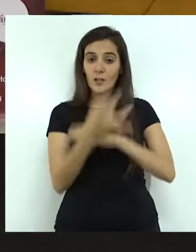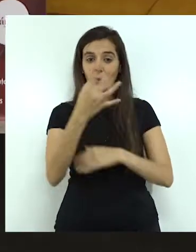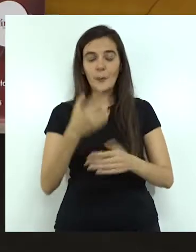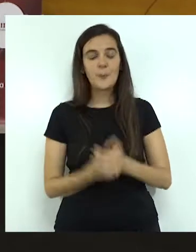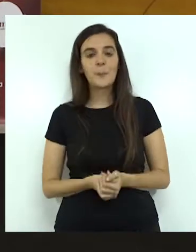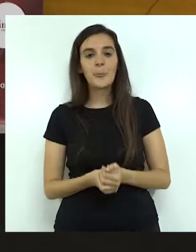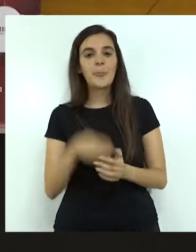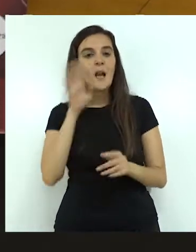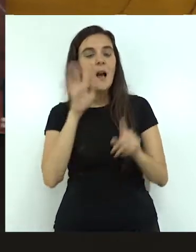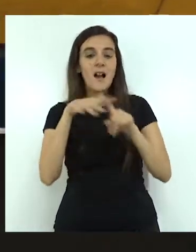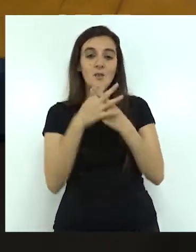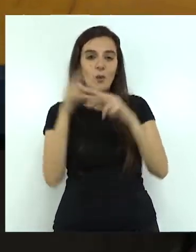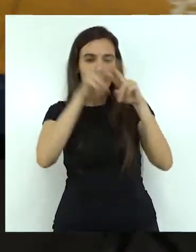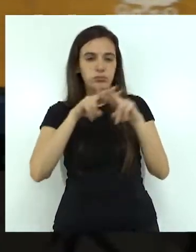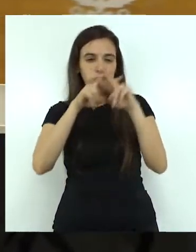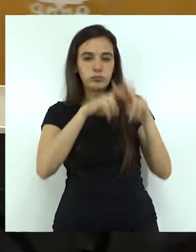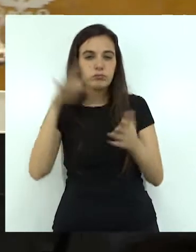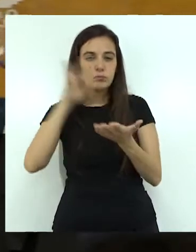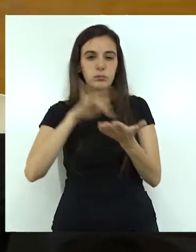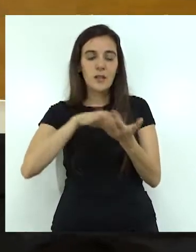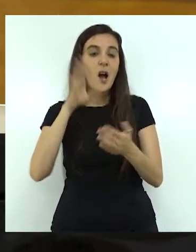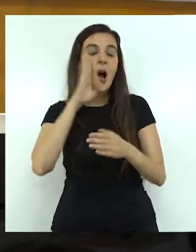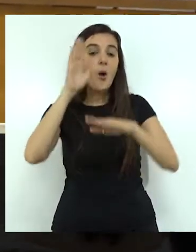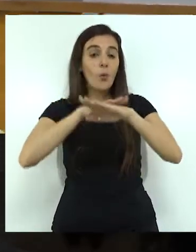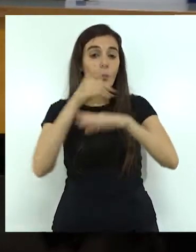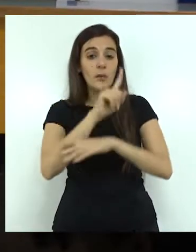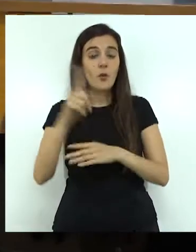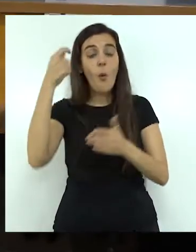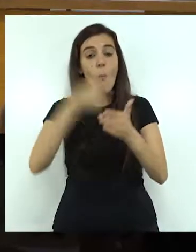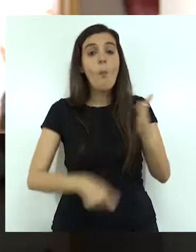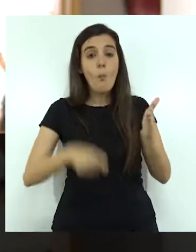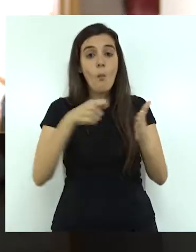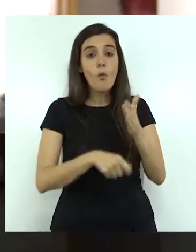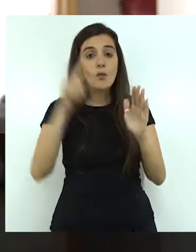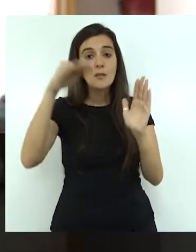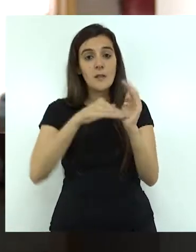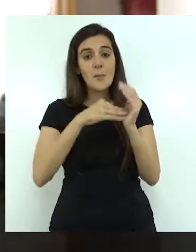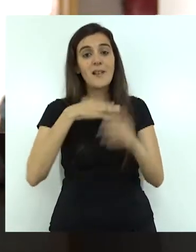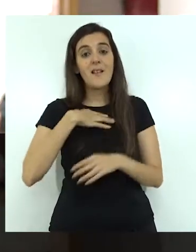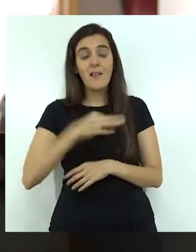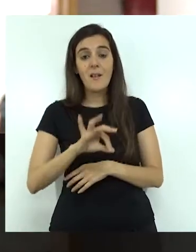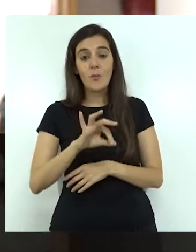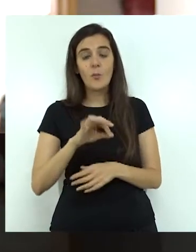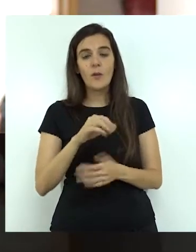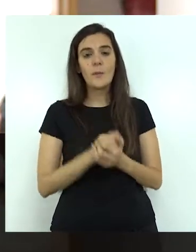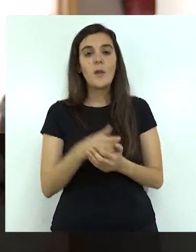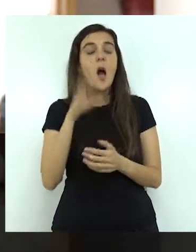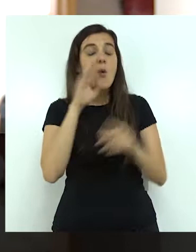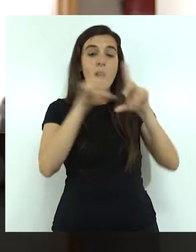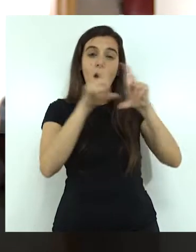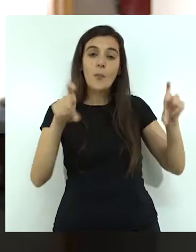si no se cumple esta medida las multas pueden llegar a seis mil euros a una de nuestra empresa del grupo jan gallego en especial al 9